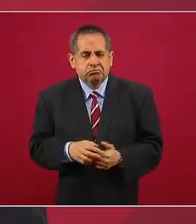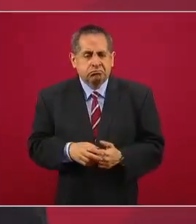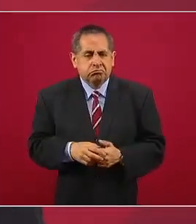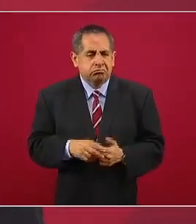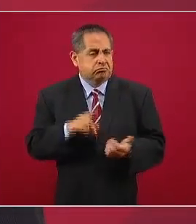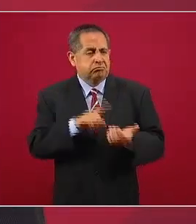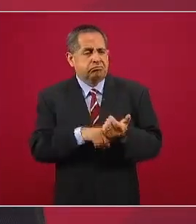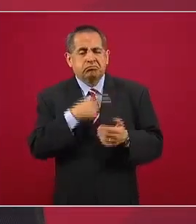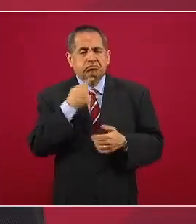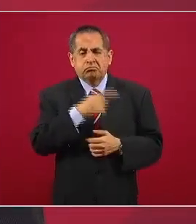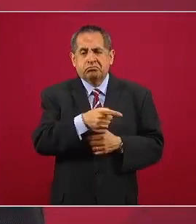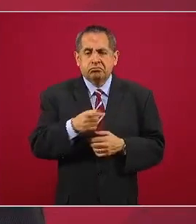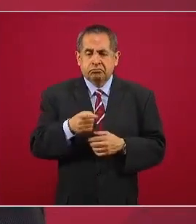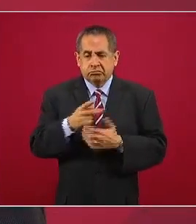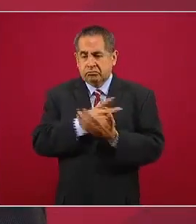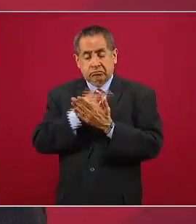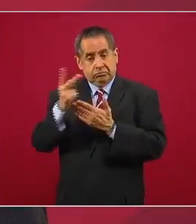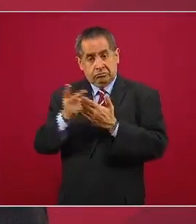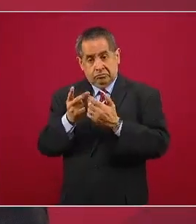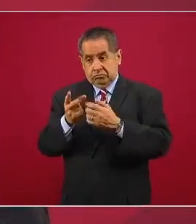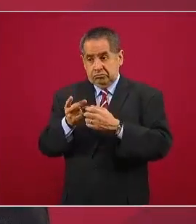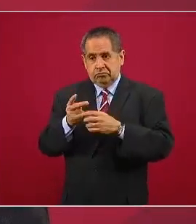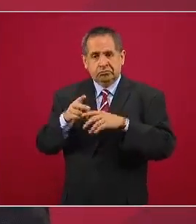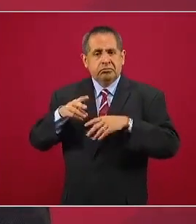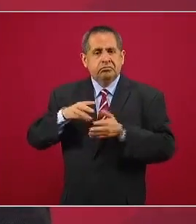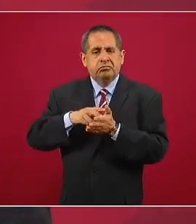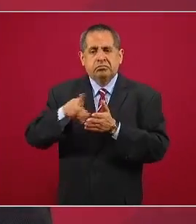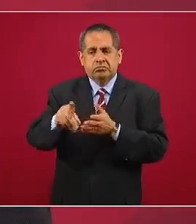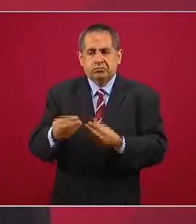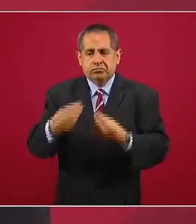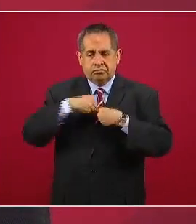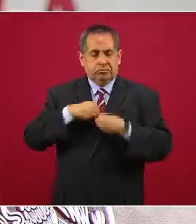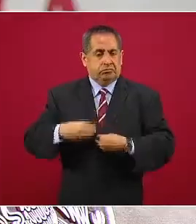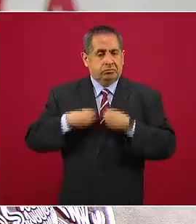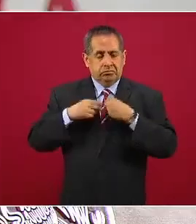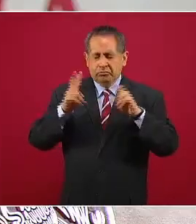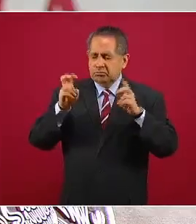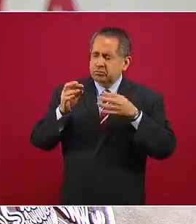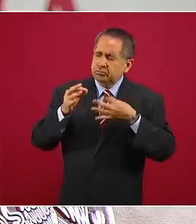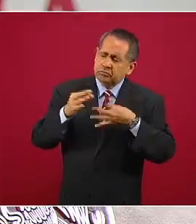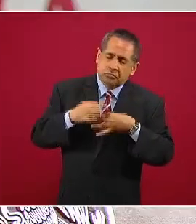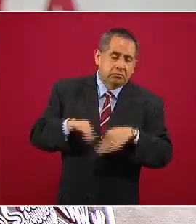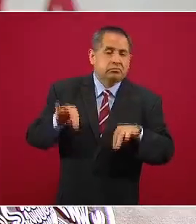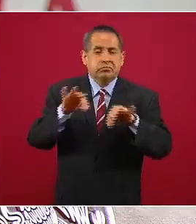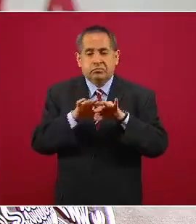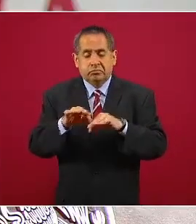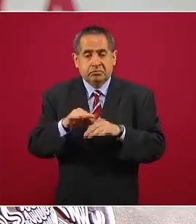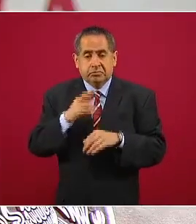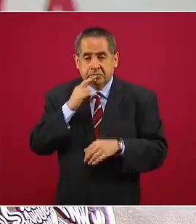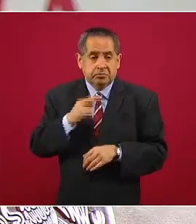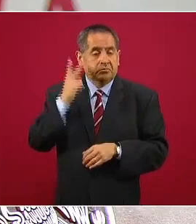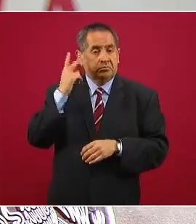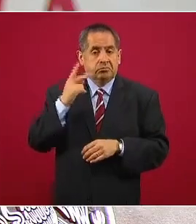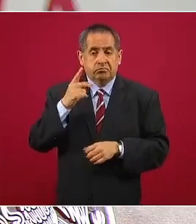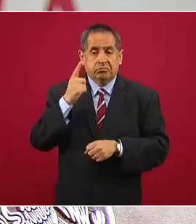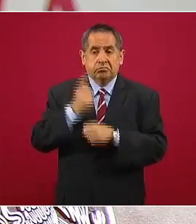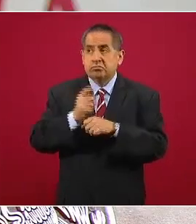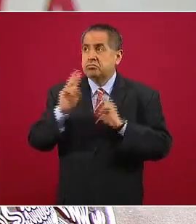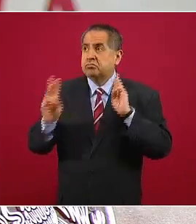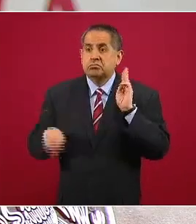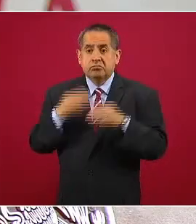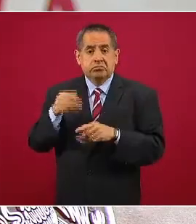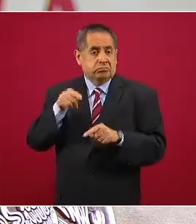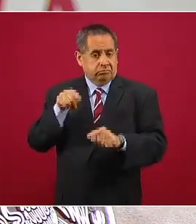de que es el programa de reforestación más importante en el